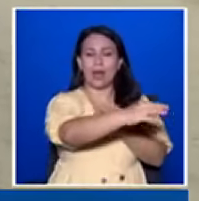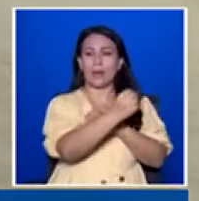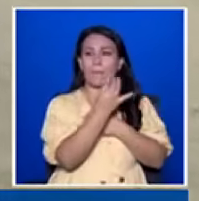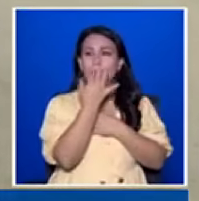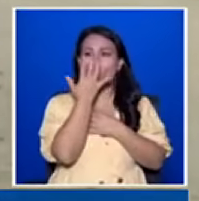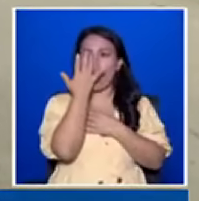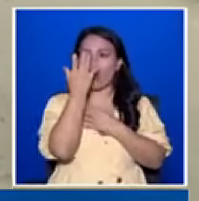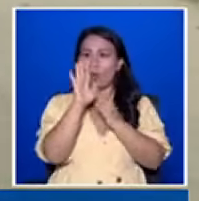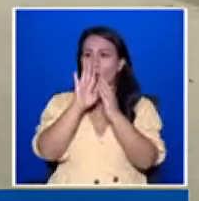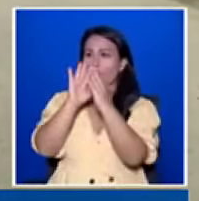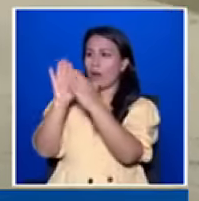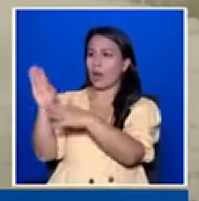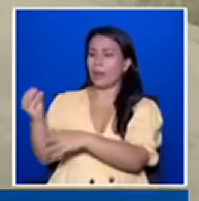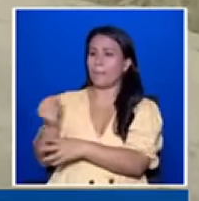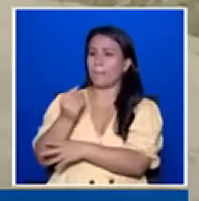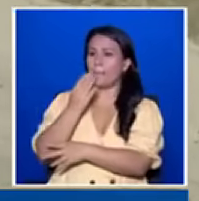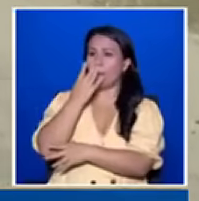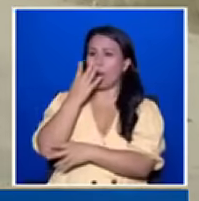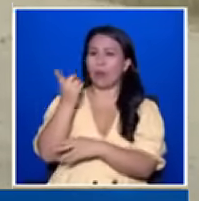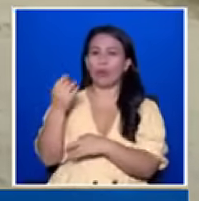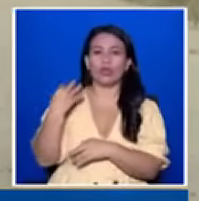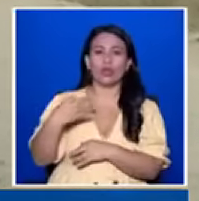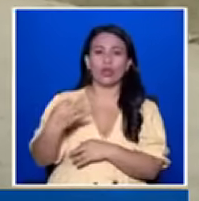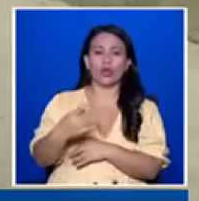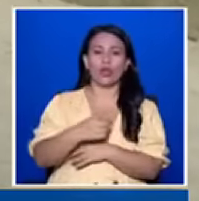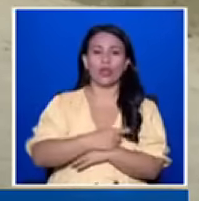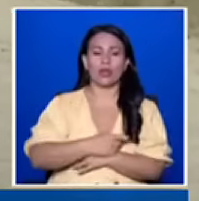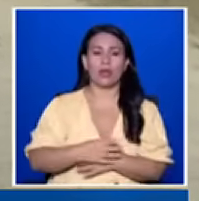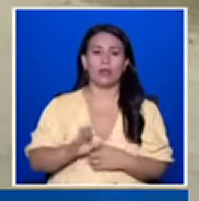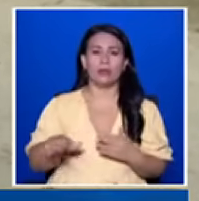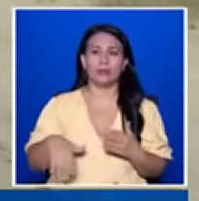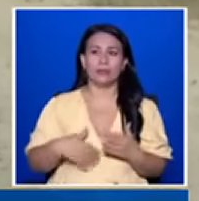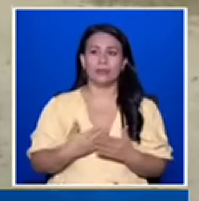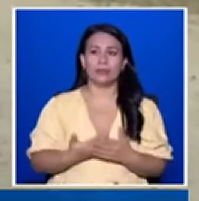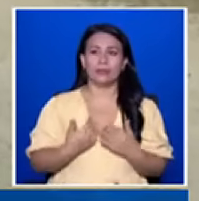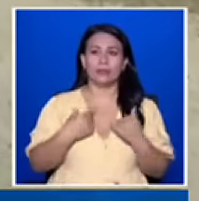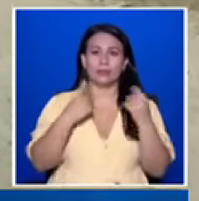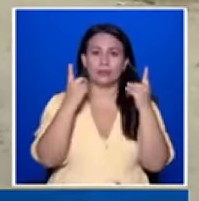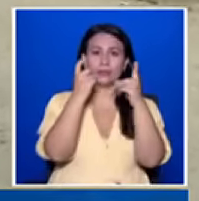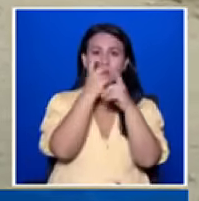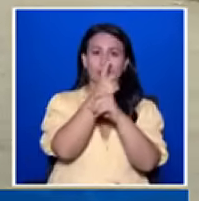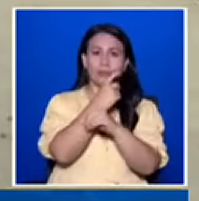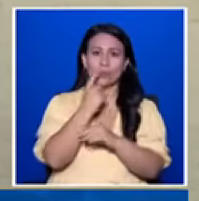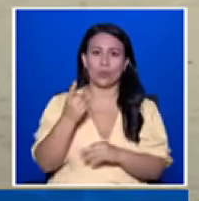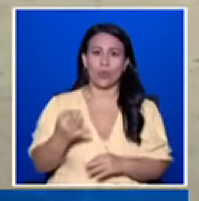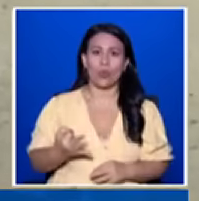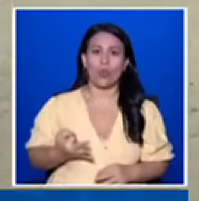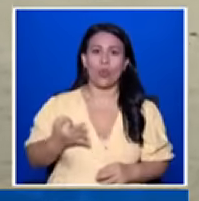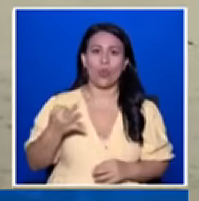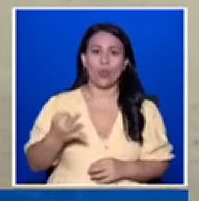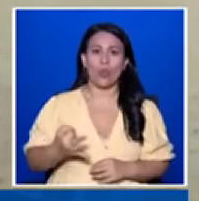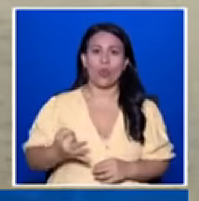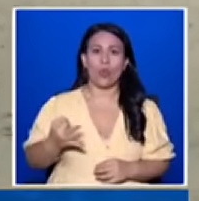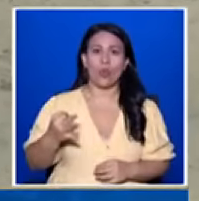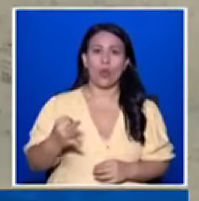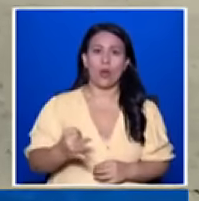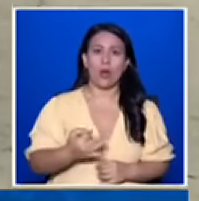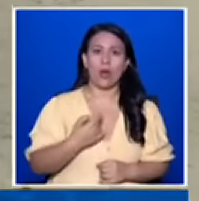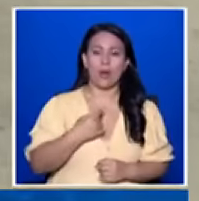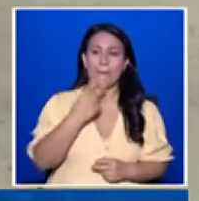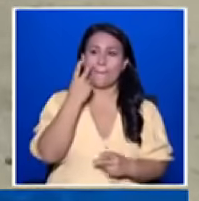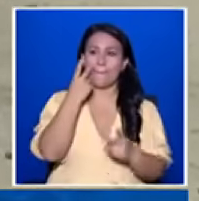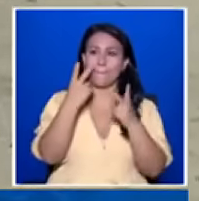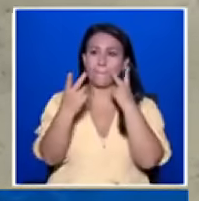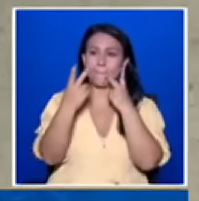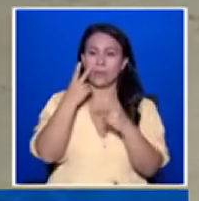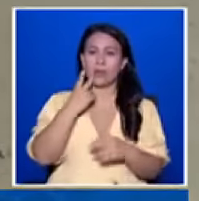polvo. Aquí las personas decían que ese es el pan de cada día en este sitio, acá en el sector de Durán. Vamos, volteamos un momentito, permítame por favor